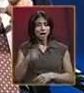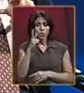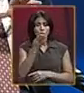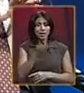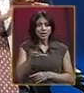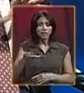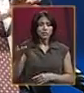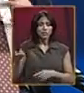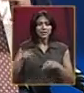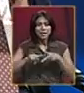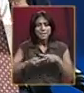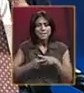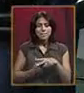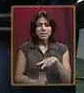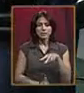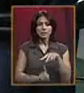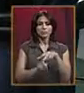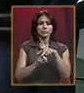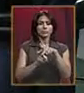empieza a aparecer es